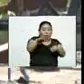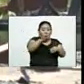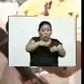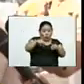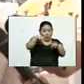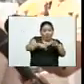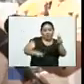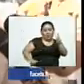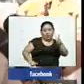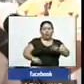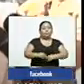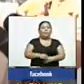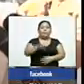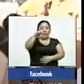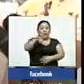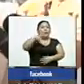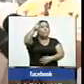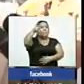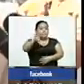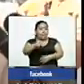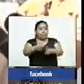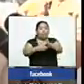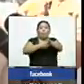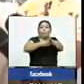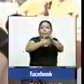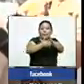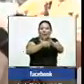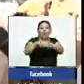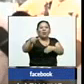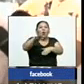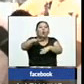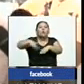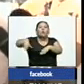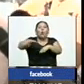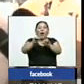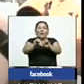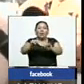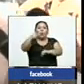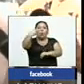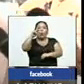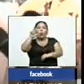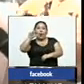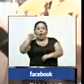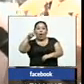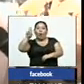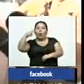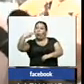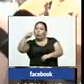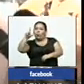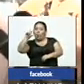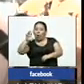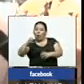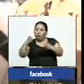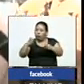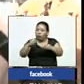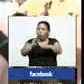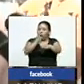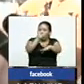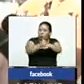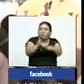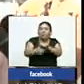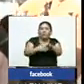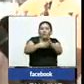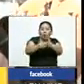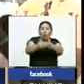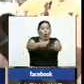Salvador. Este mes vamos a poner la primera piedra del mercado Ula Ula, una inversión de varias decenas de millones de dólares. Se va a iniciar con